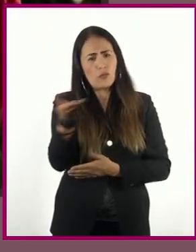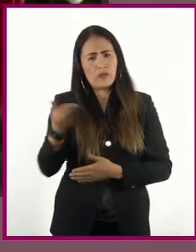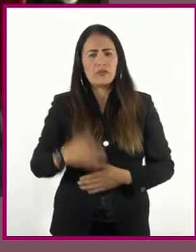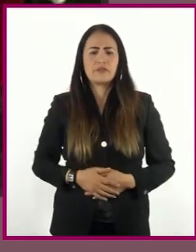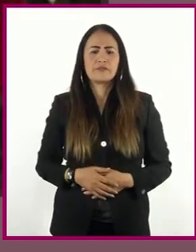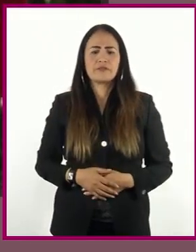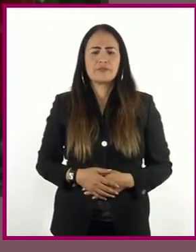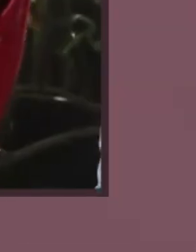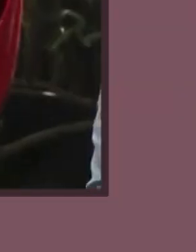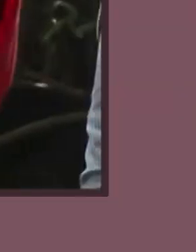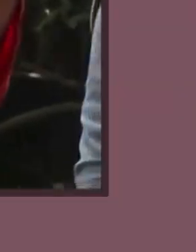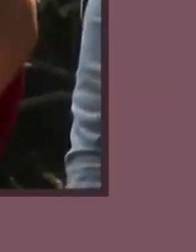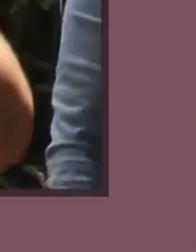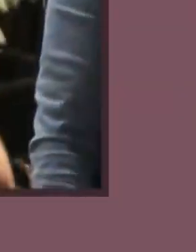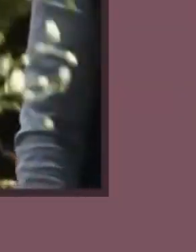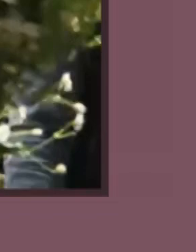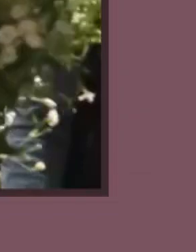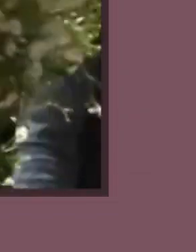Atlalquitelulco, Tlacamale.